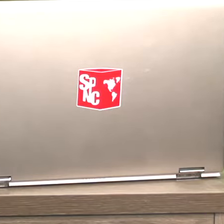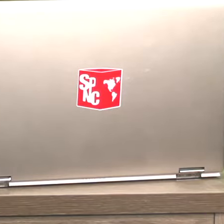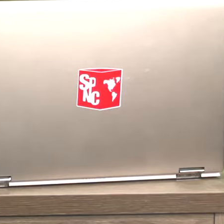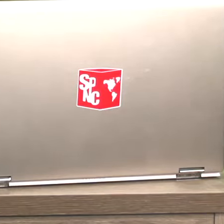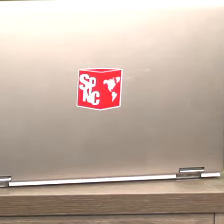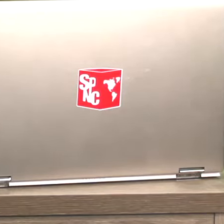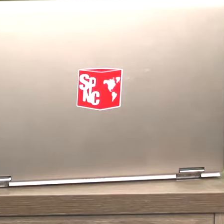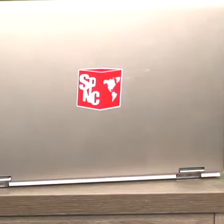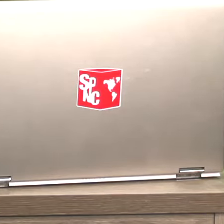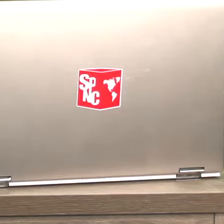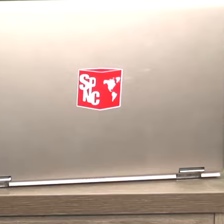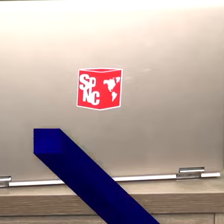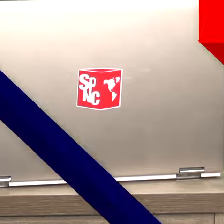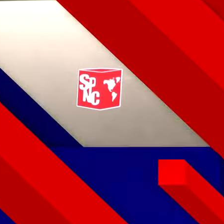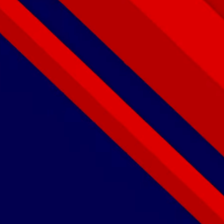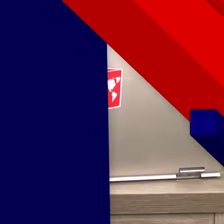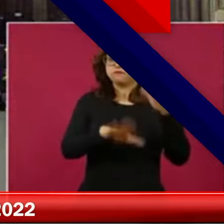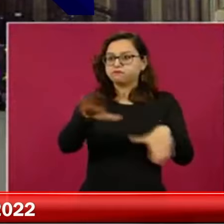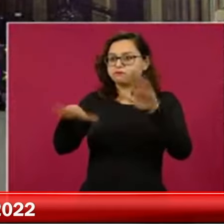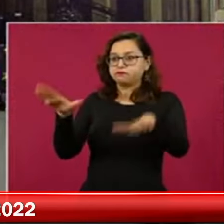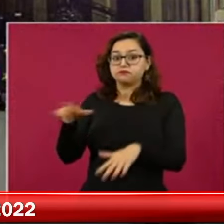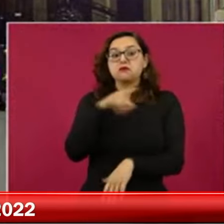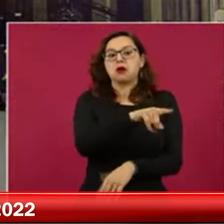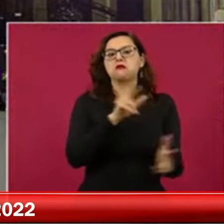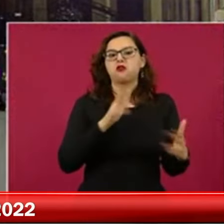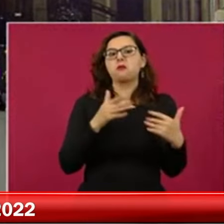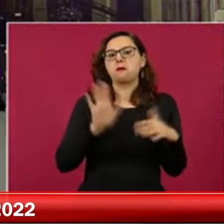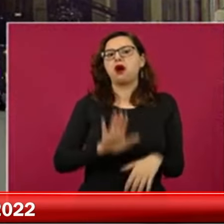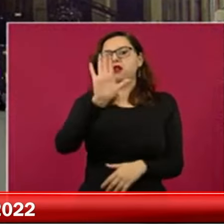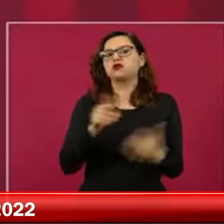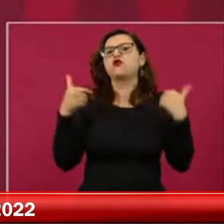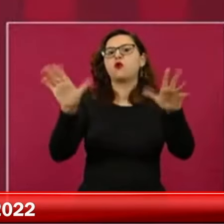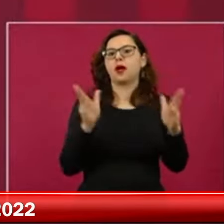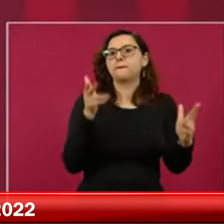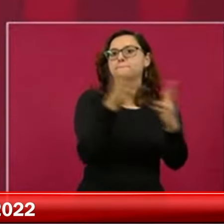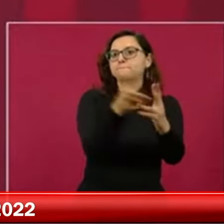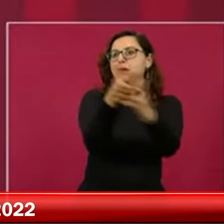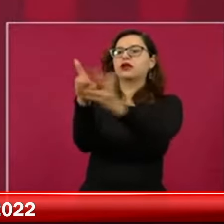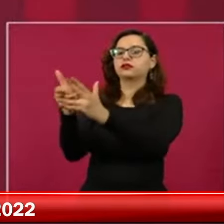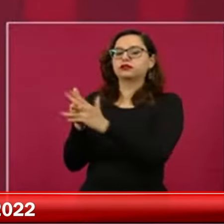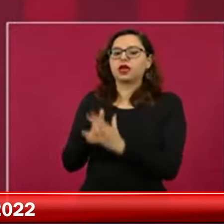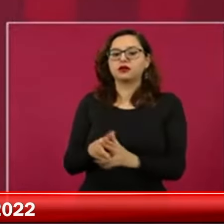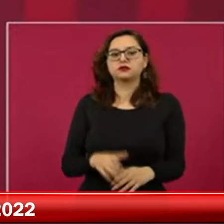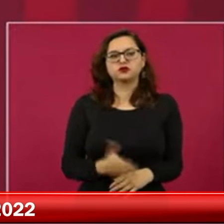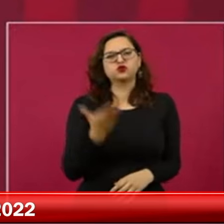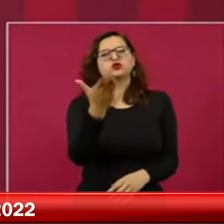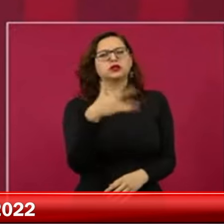puedan hacer de manera gratuita. Pues de apoyo a Hugo López